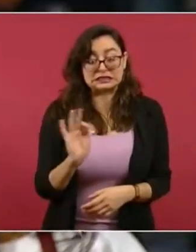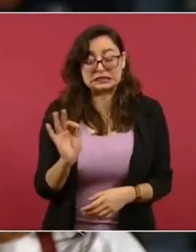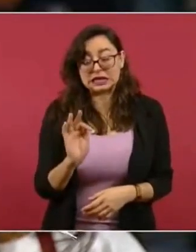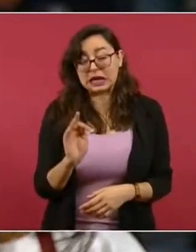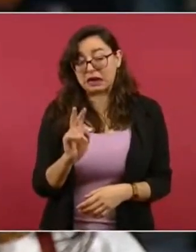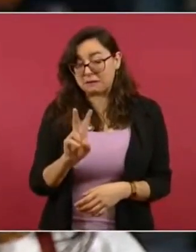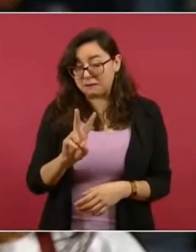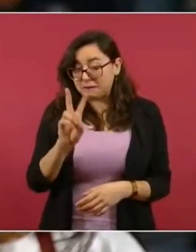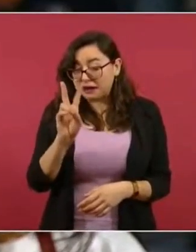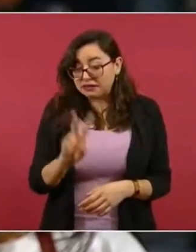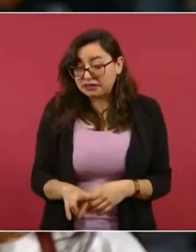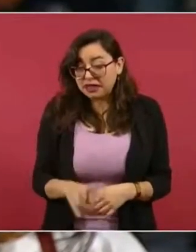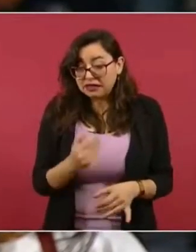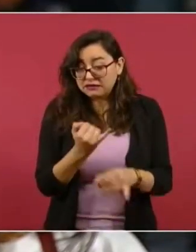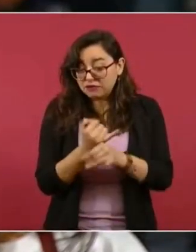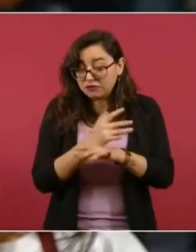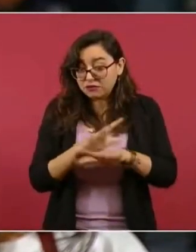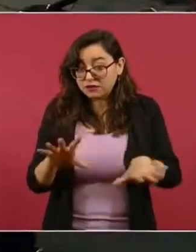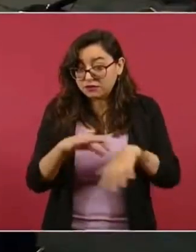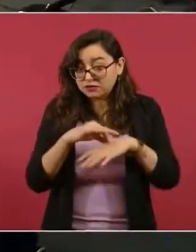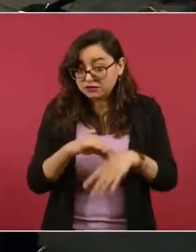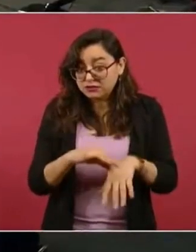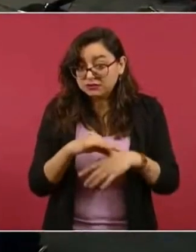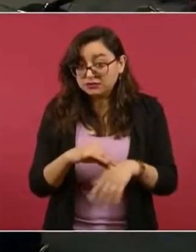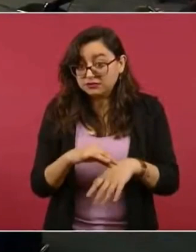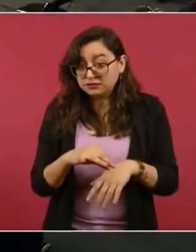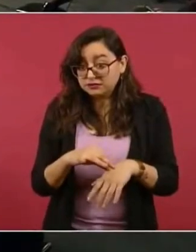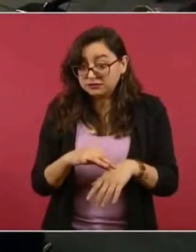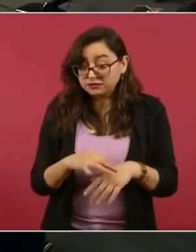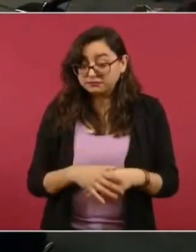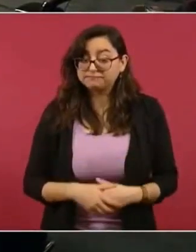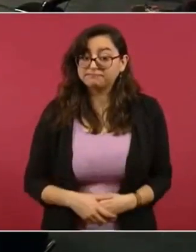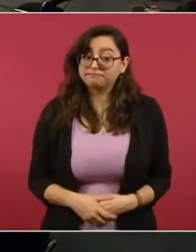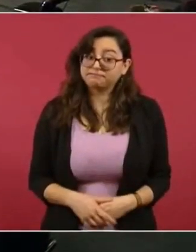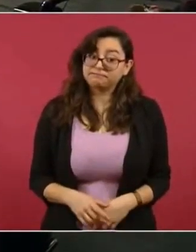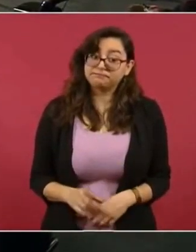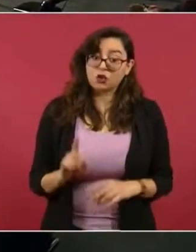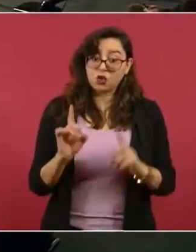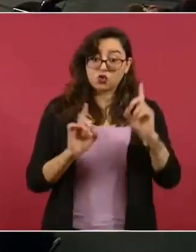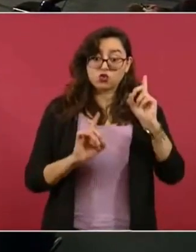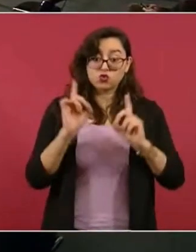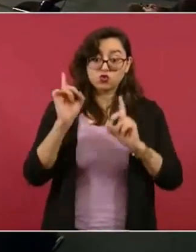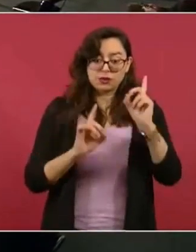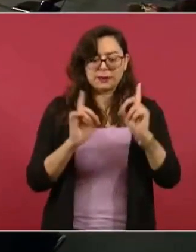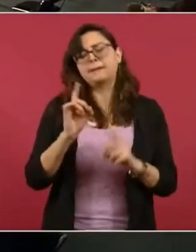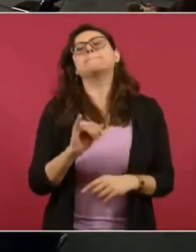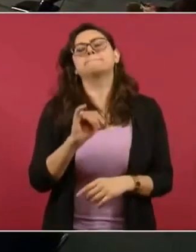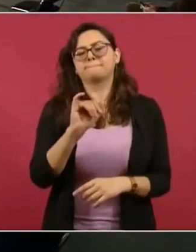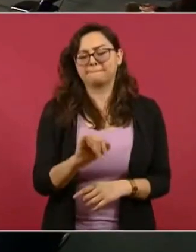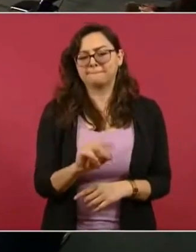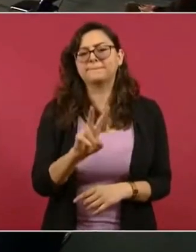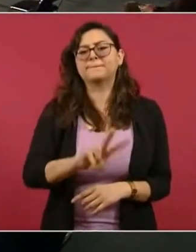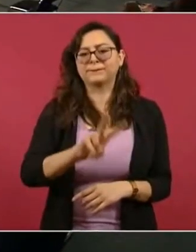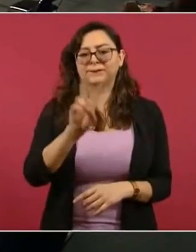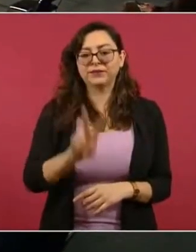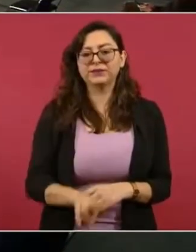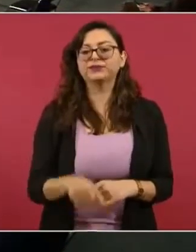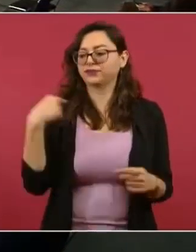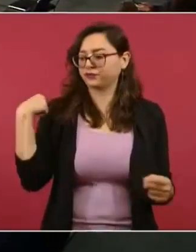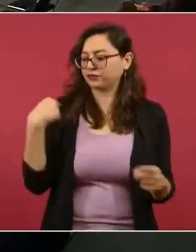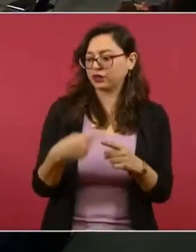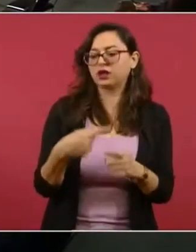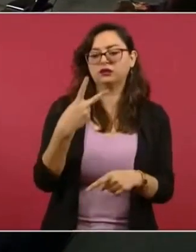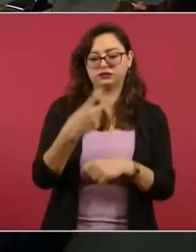por las fiscalías también espero que estos últimos dos años se han llevado a cabo más detenciones porque ha intervenido usted